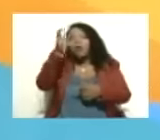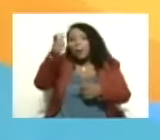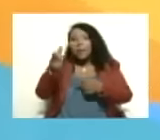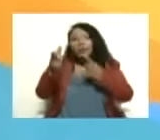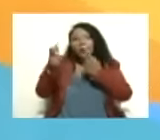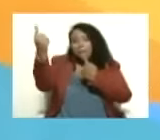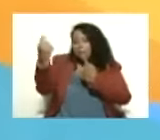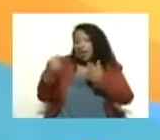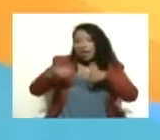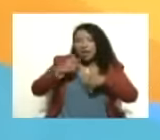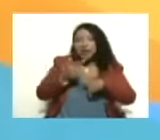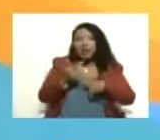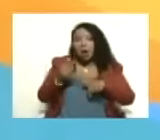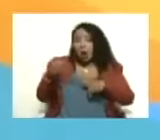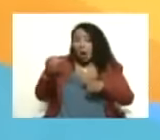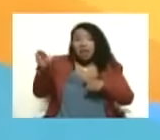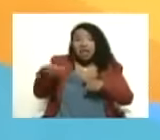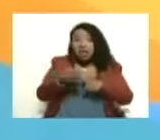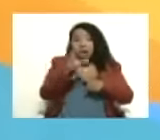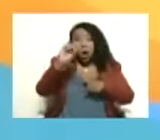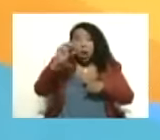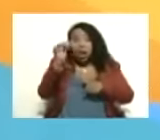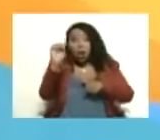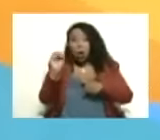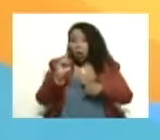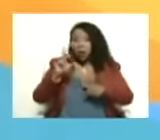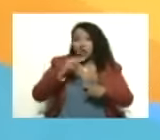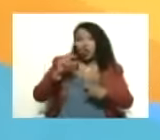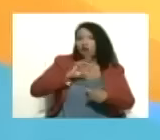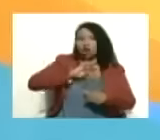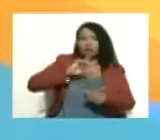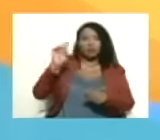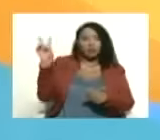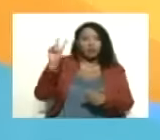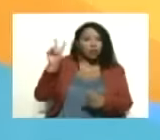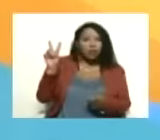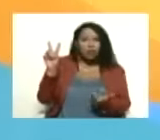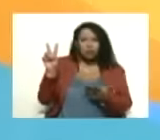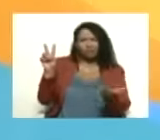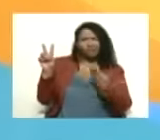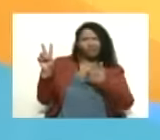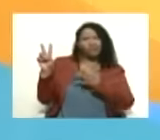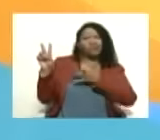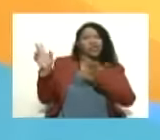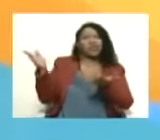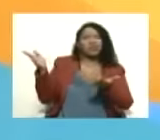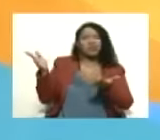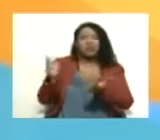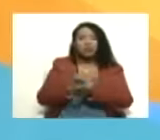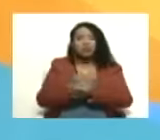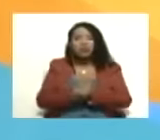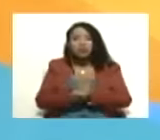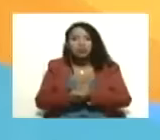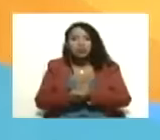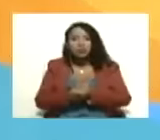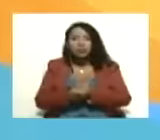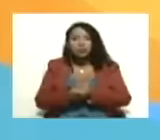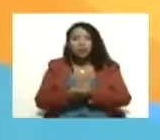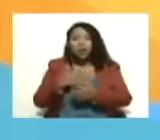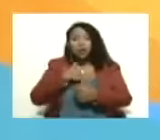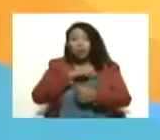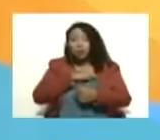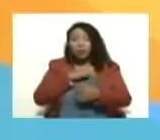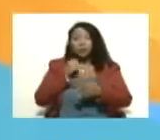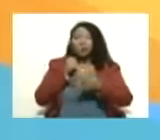Venezuela es Exactamente igual no tiene ninguna diferencia lo que ocurre es que nosotros hemos